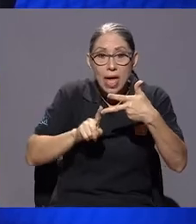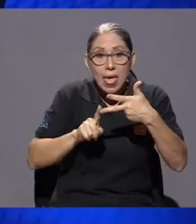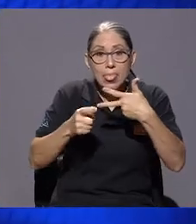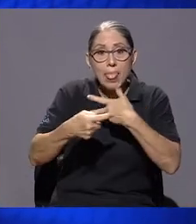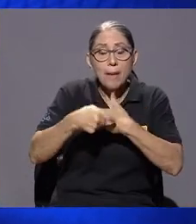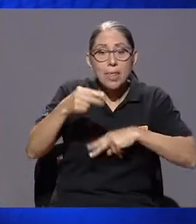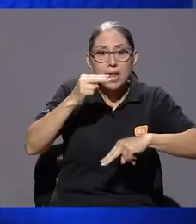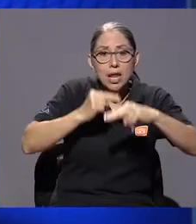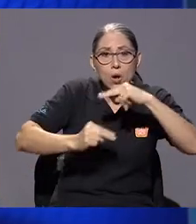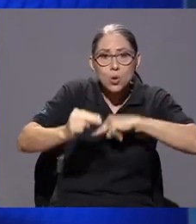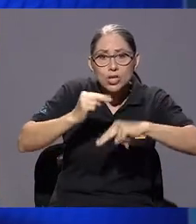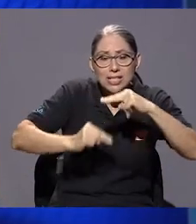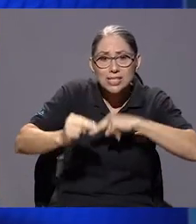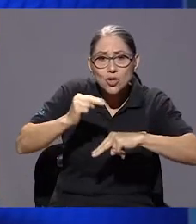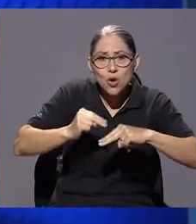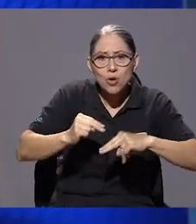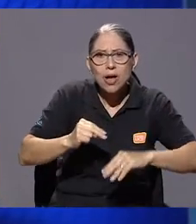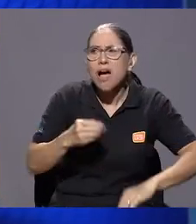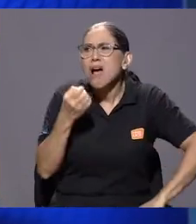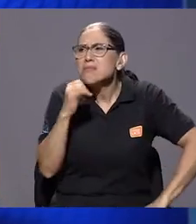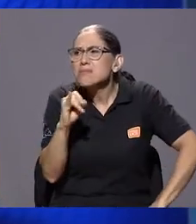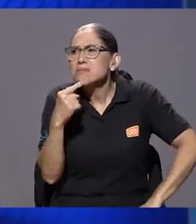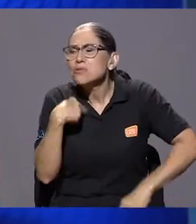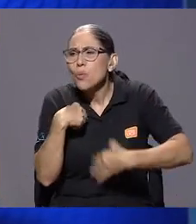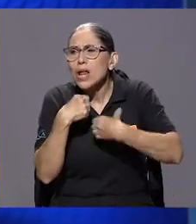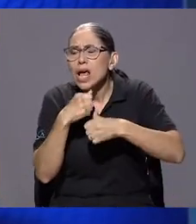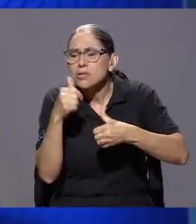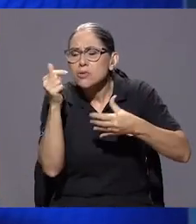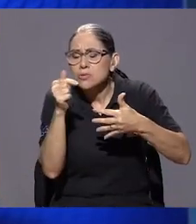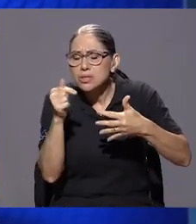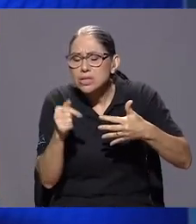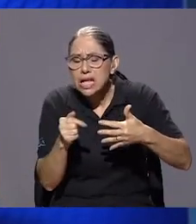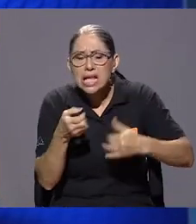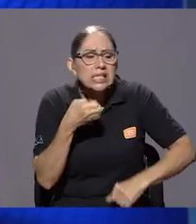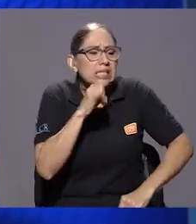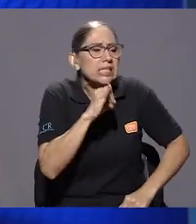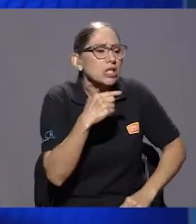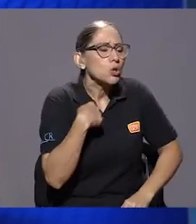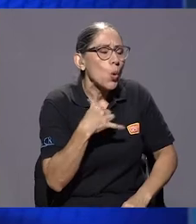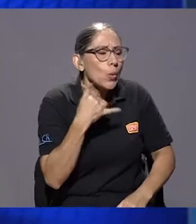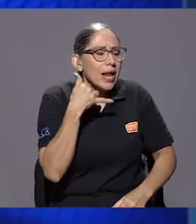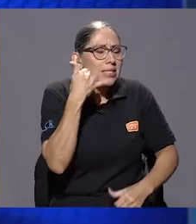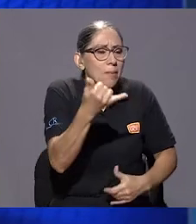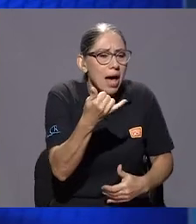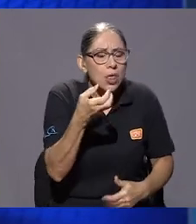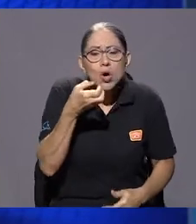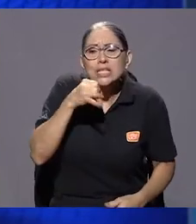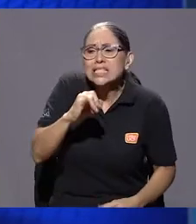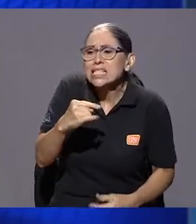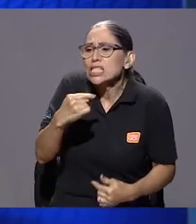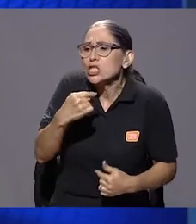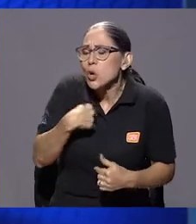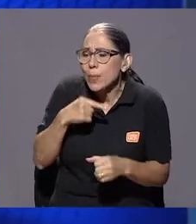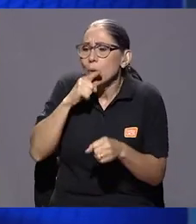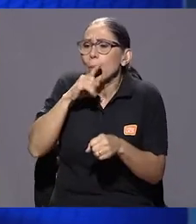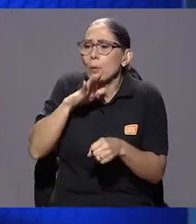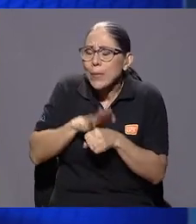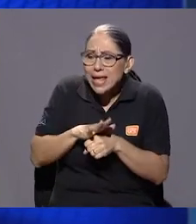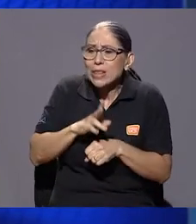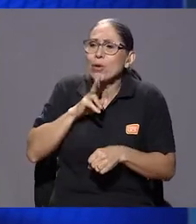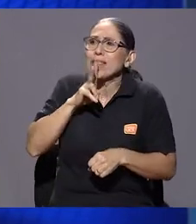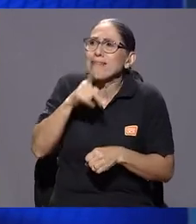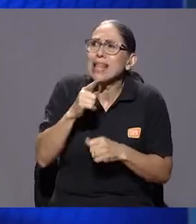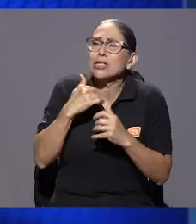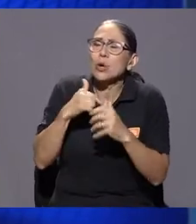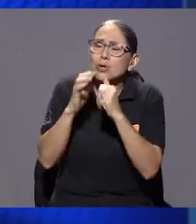pero es que si yo hubiera hecho, pero es que si yo hubiera llamado, pero es que si yo me comprometo y de verdad rezo, y es que si yo